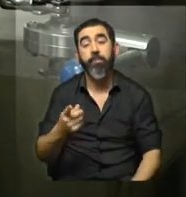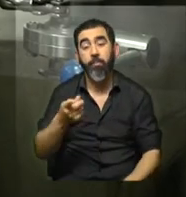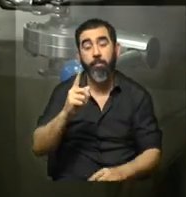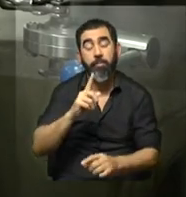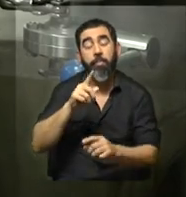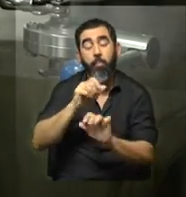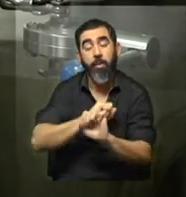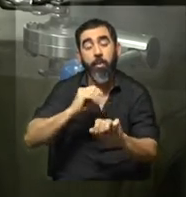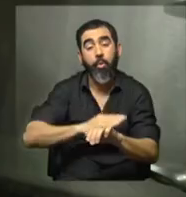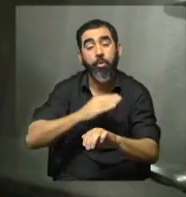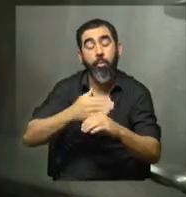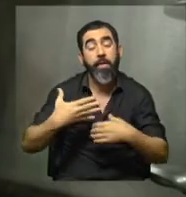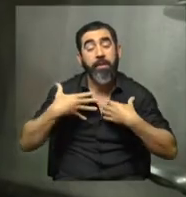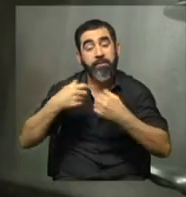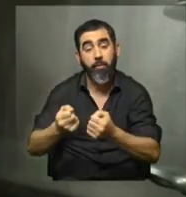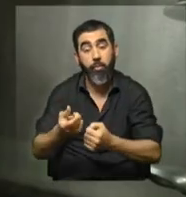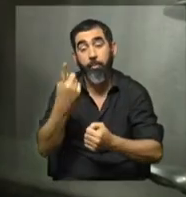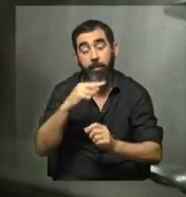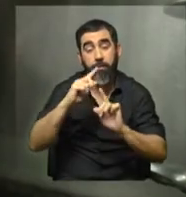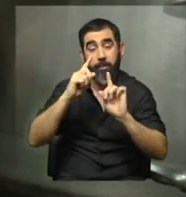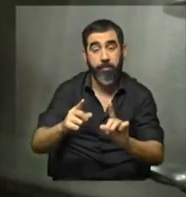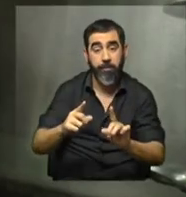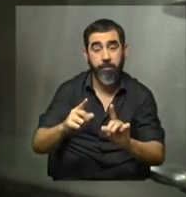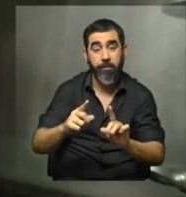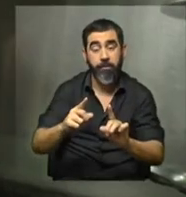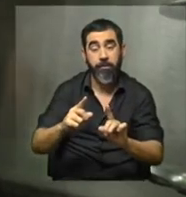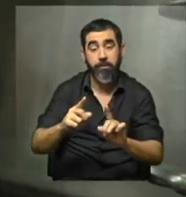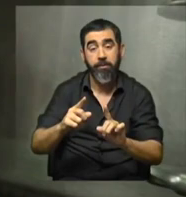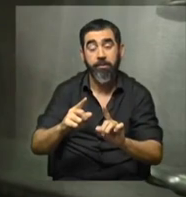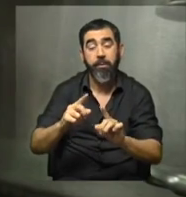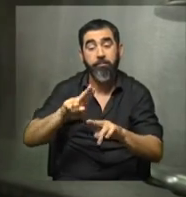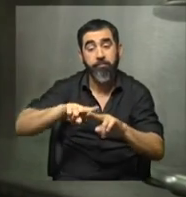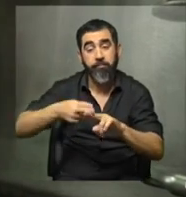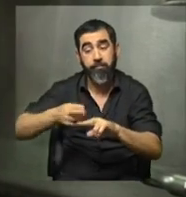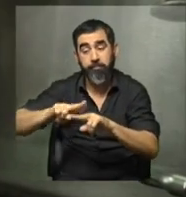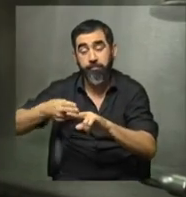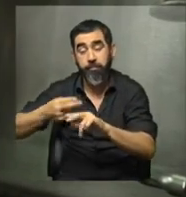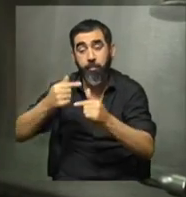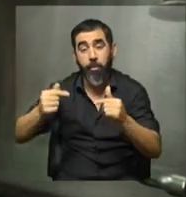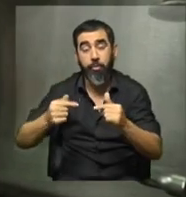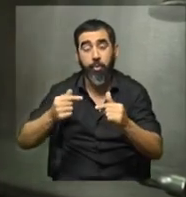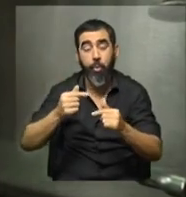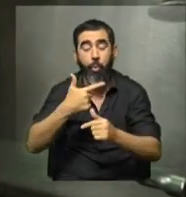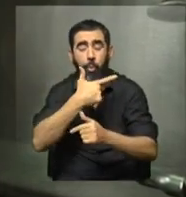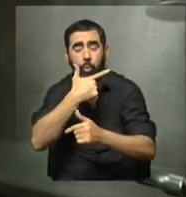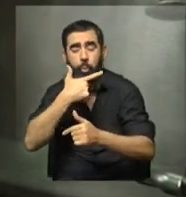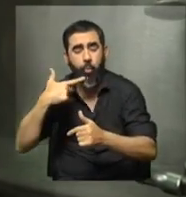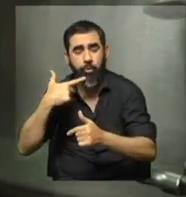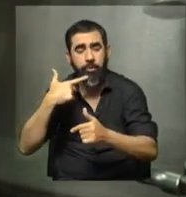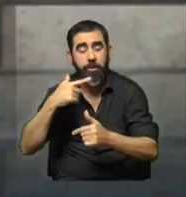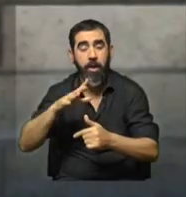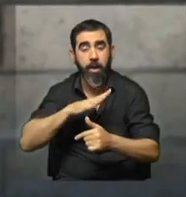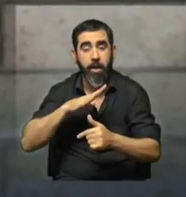potenciales efectos sobre la salud, pero también porque la exposición repetida a productos sumamente dulces reafirma